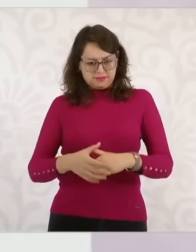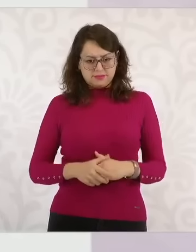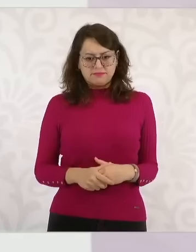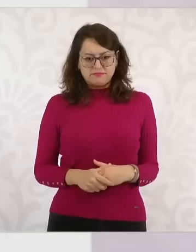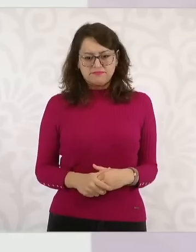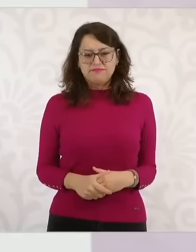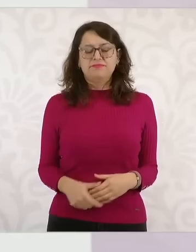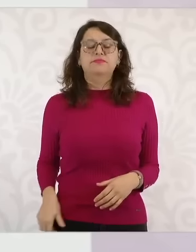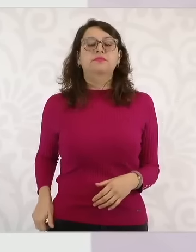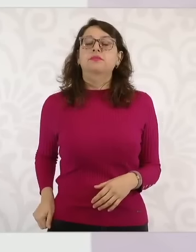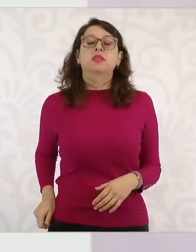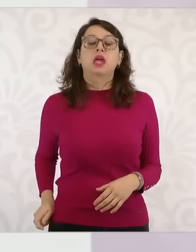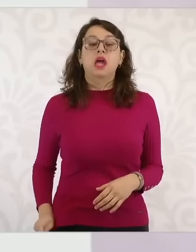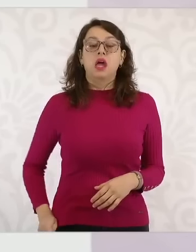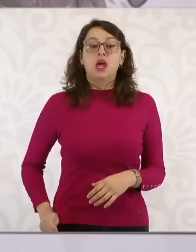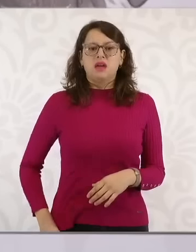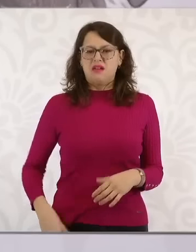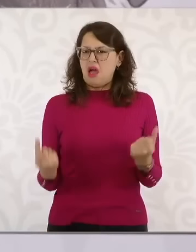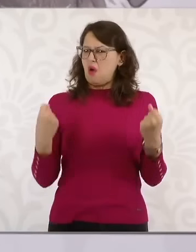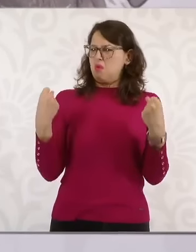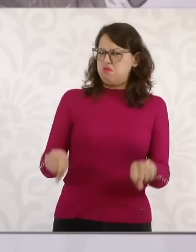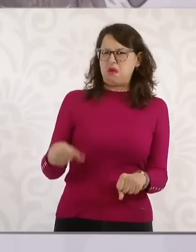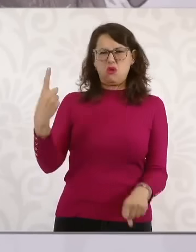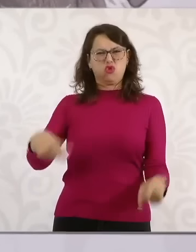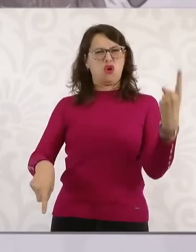Entonces es absurdo eso de que queremos ir al autoritarismo,